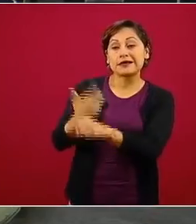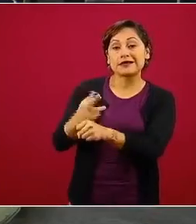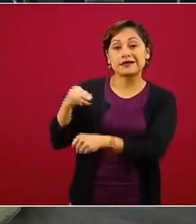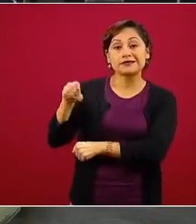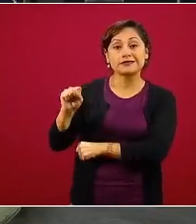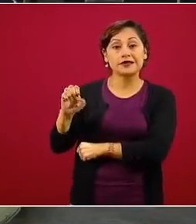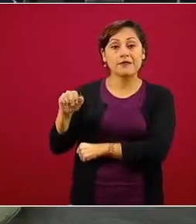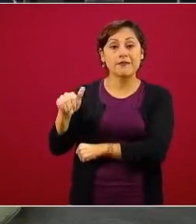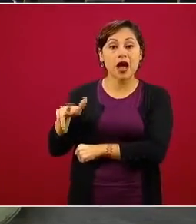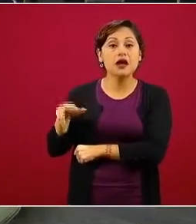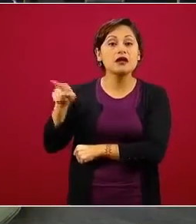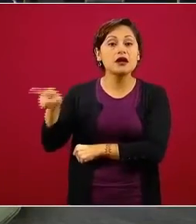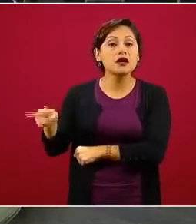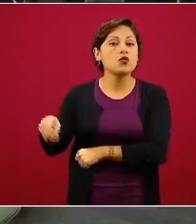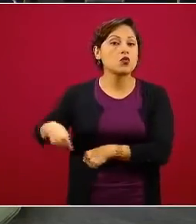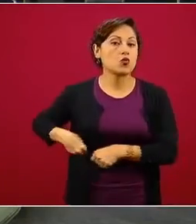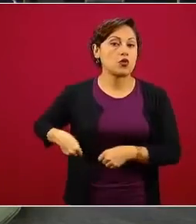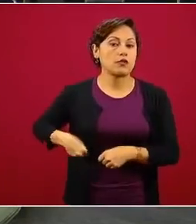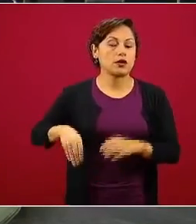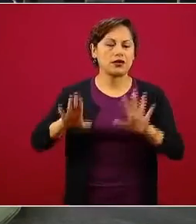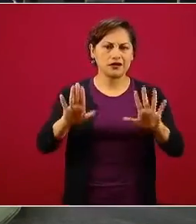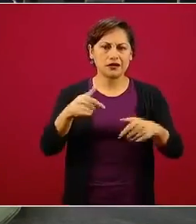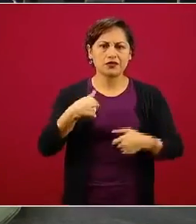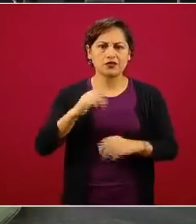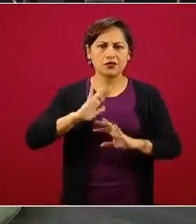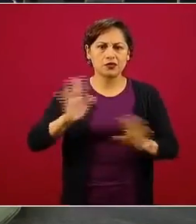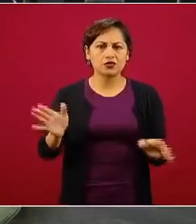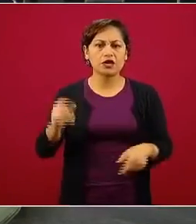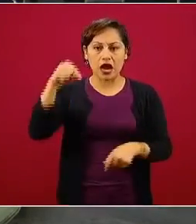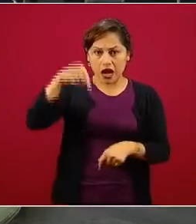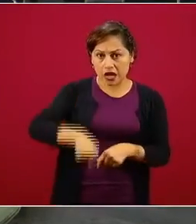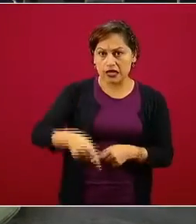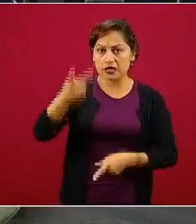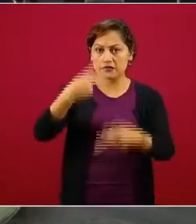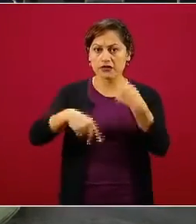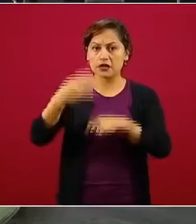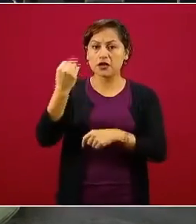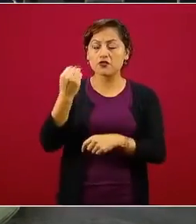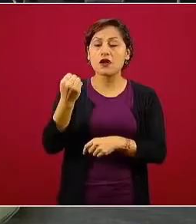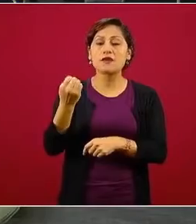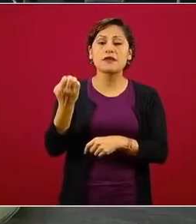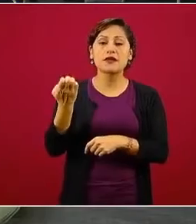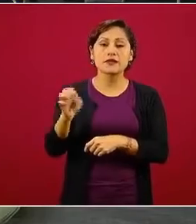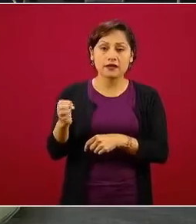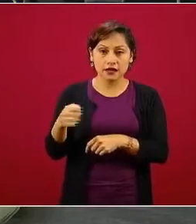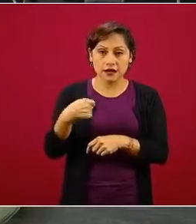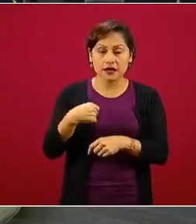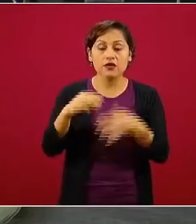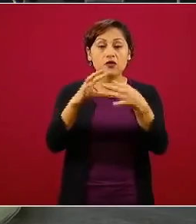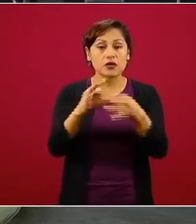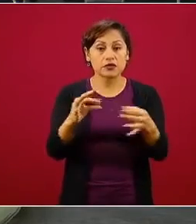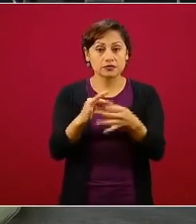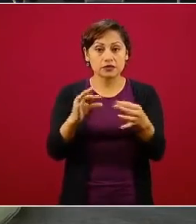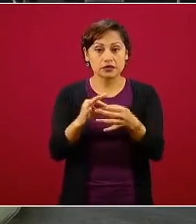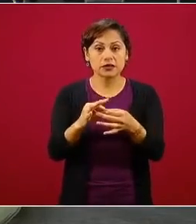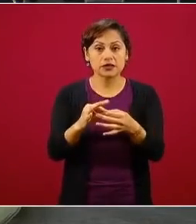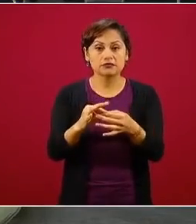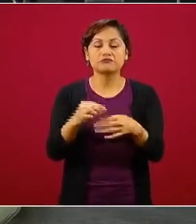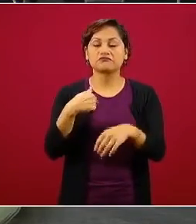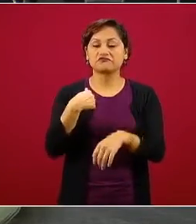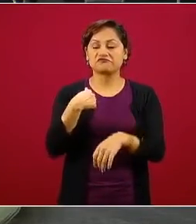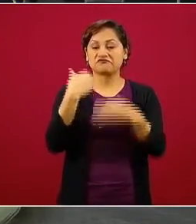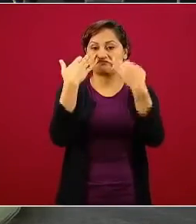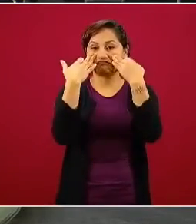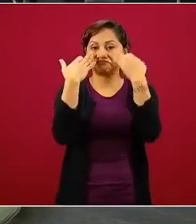platiqué el 9 de enero y nuevamente lo puedo volver a decir, porque hay intereses